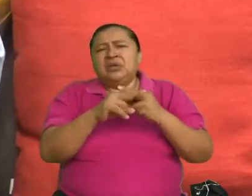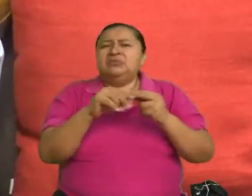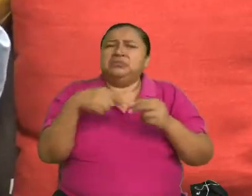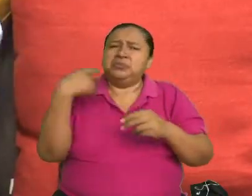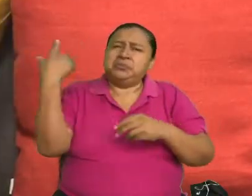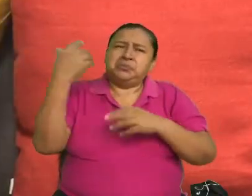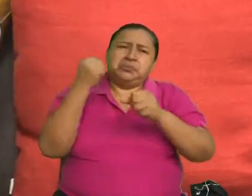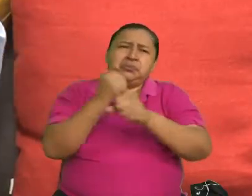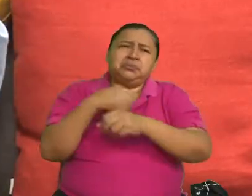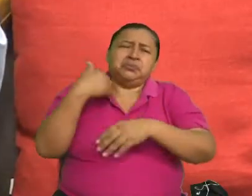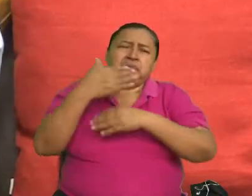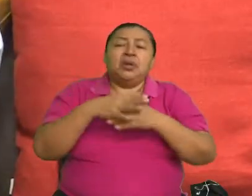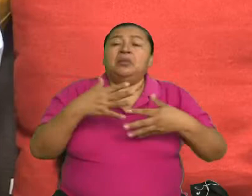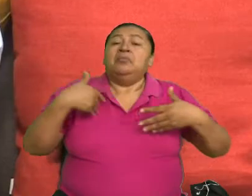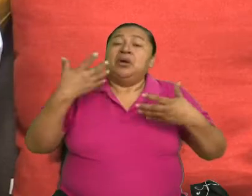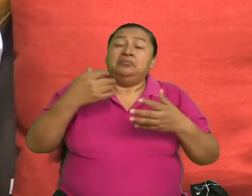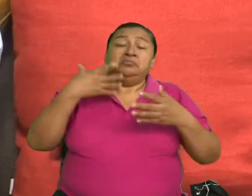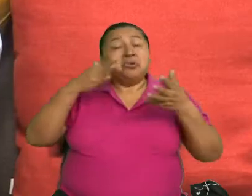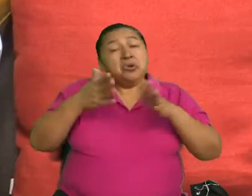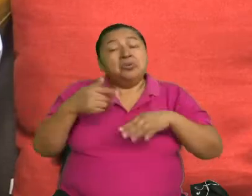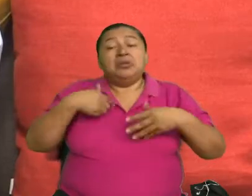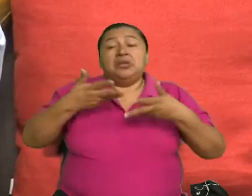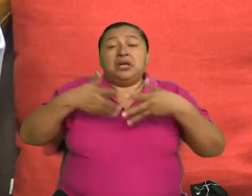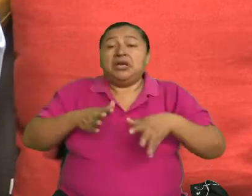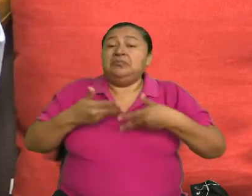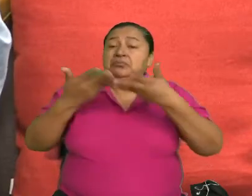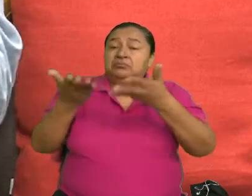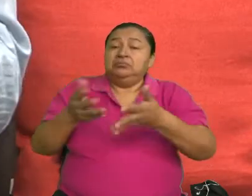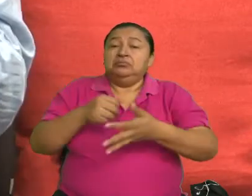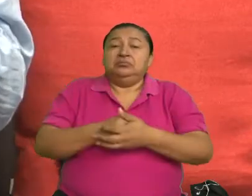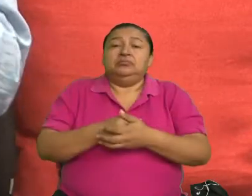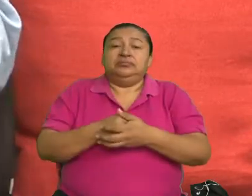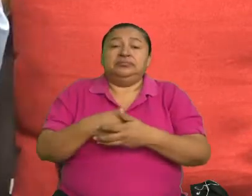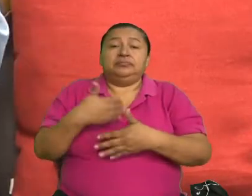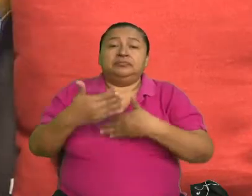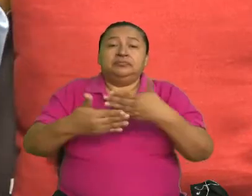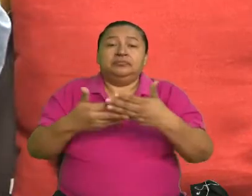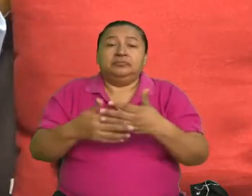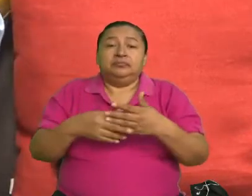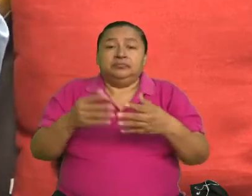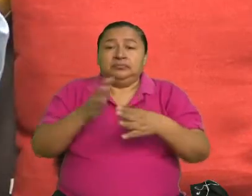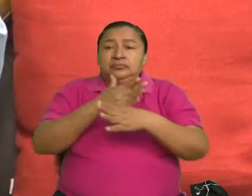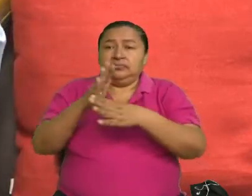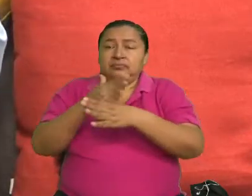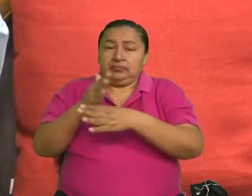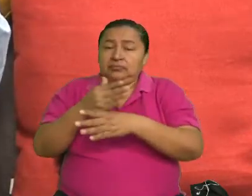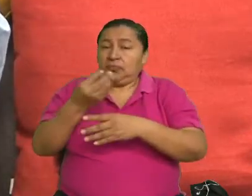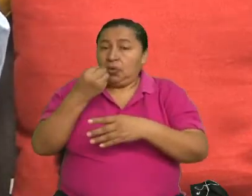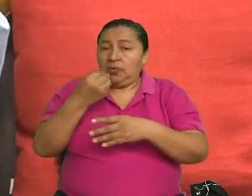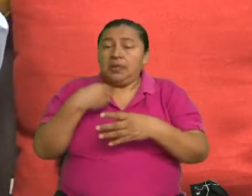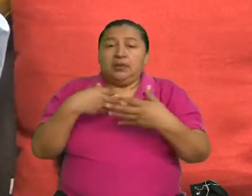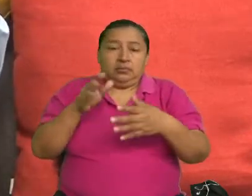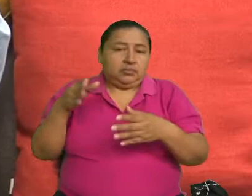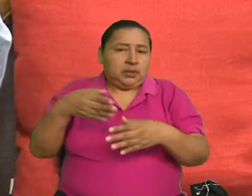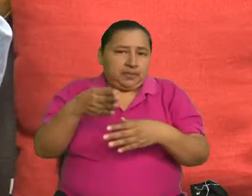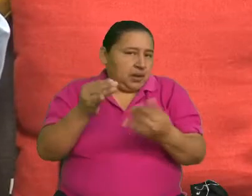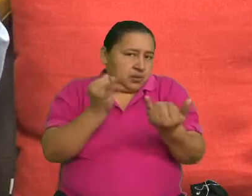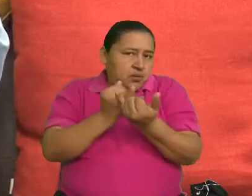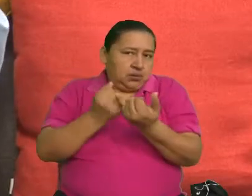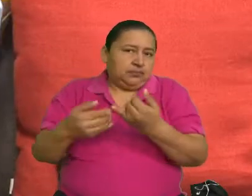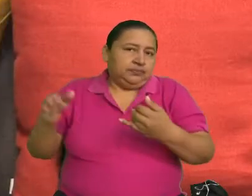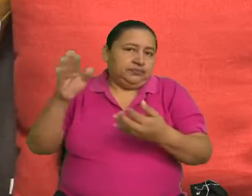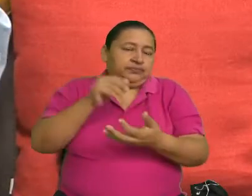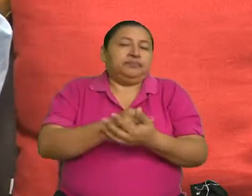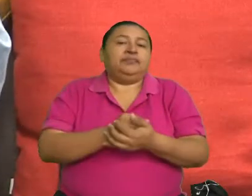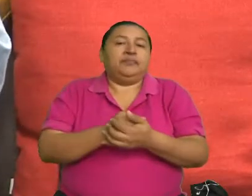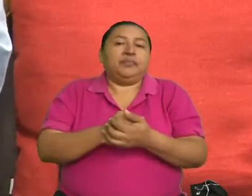años. Lo pasó a la hija y a los hijos. En comida, estamos hablando de comida de mar, porque también es otra.